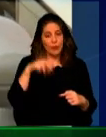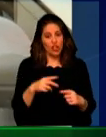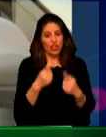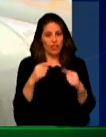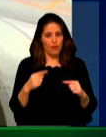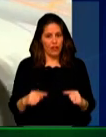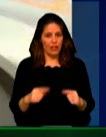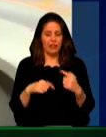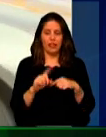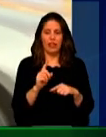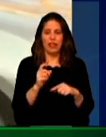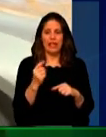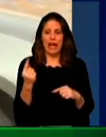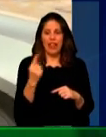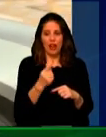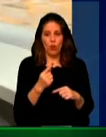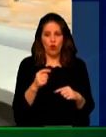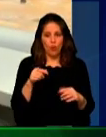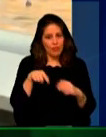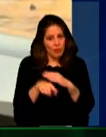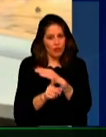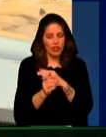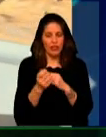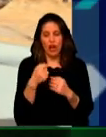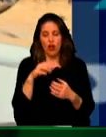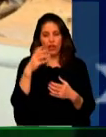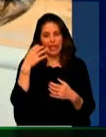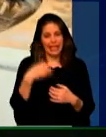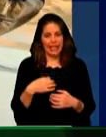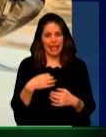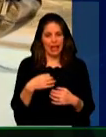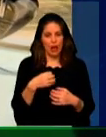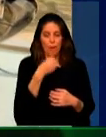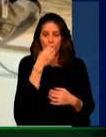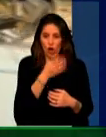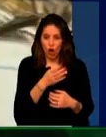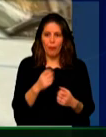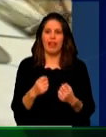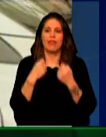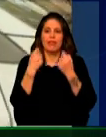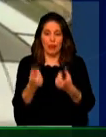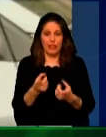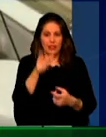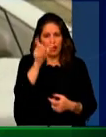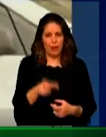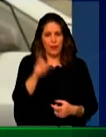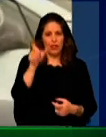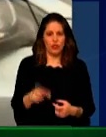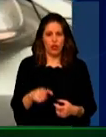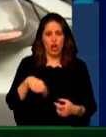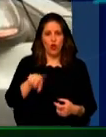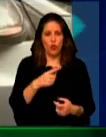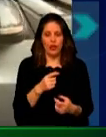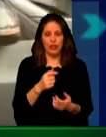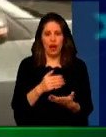cada aspecto que entienda conveniente a los efectos de transmitirle a la gente cuál es